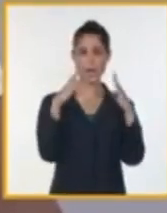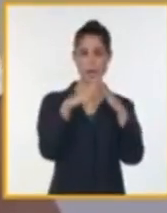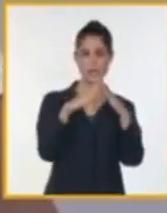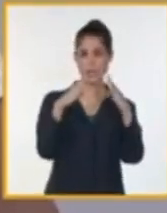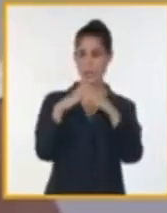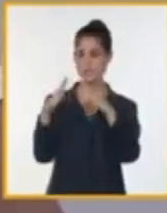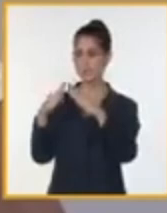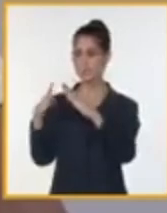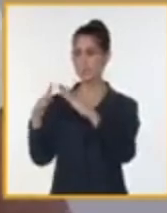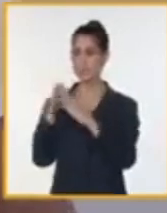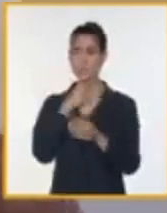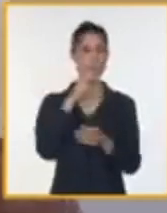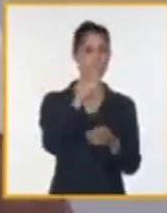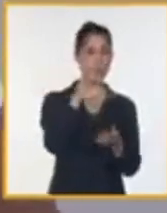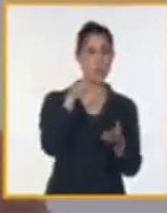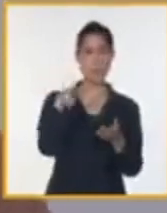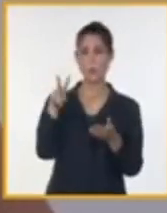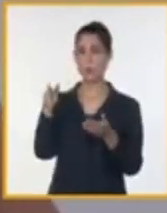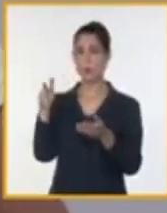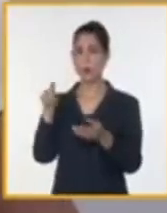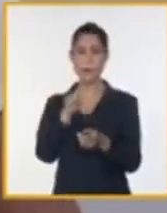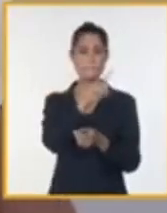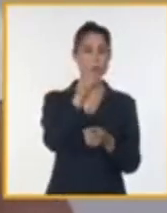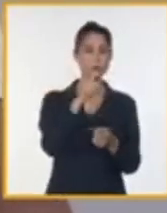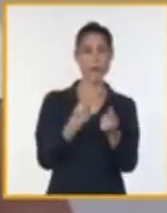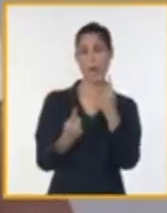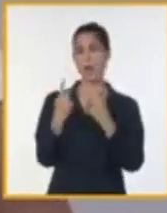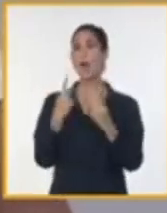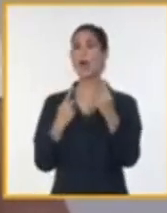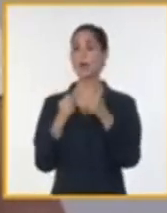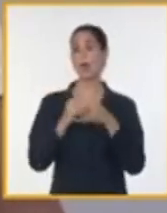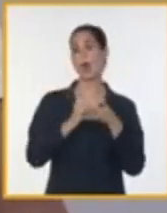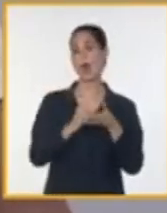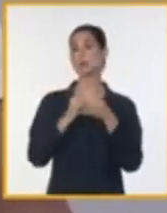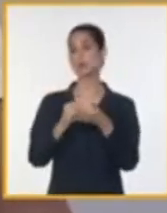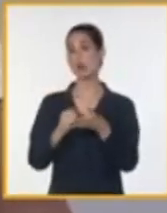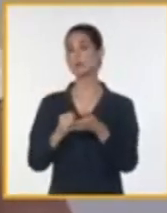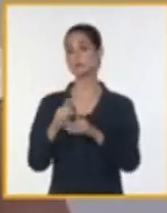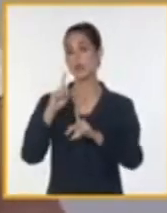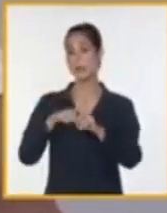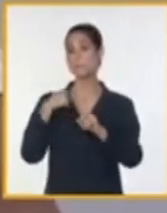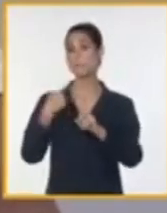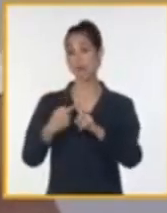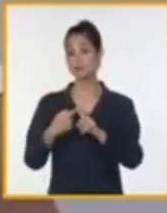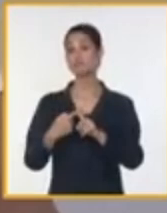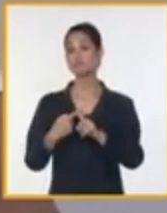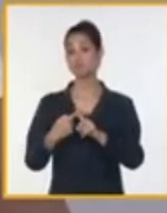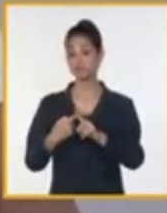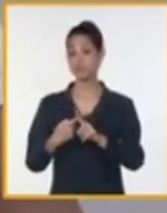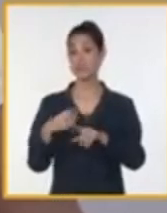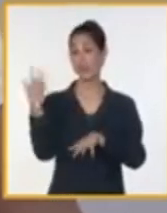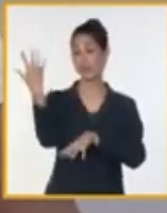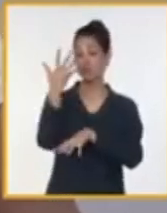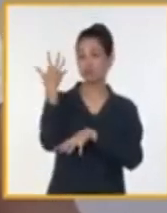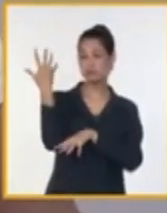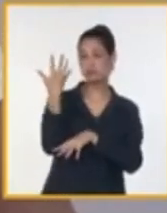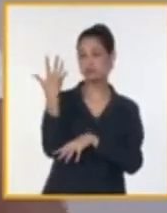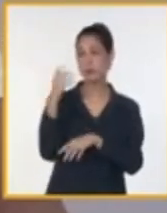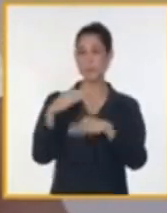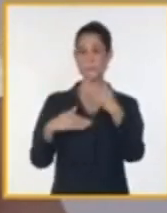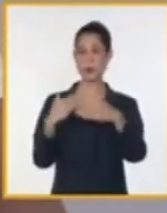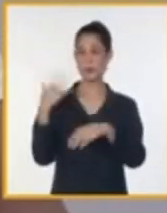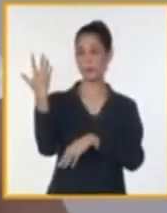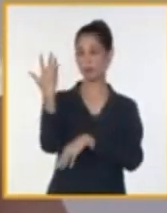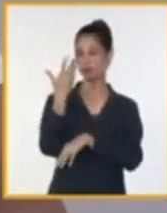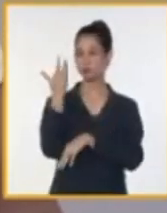por arbovirosis, que en Situación esta etapa, epidemiológica ahora es muy exacto, importante. en esta etapa de verano, además por las propias condiciones climatológicas del país, la